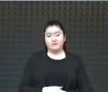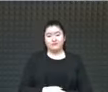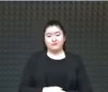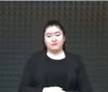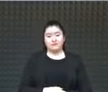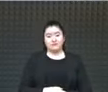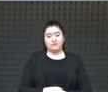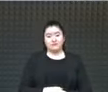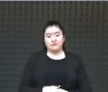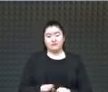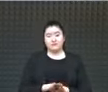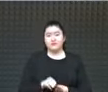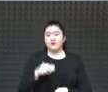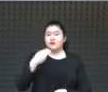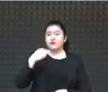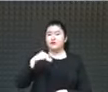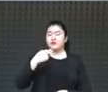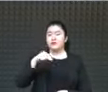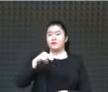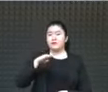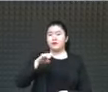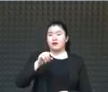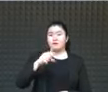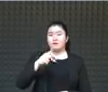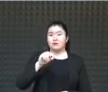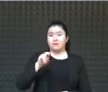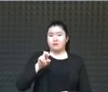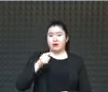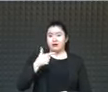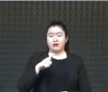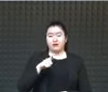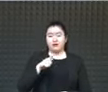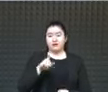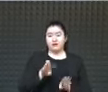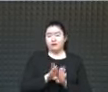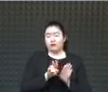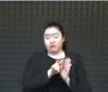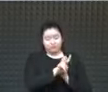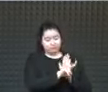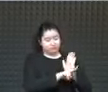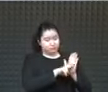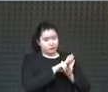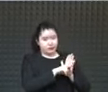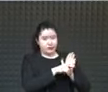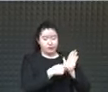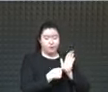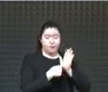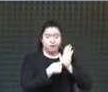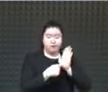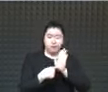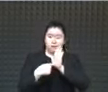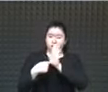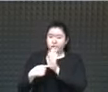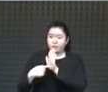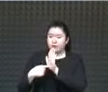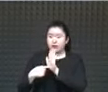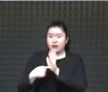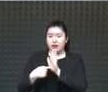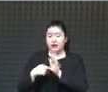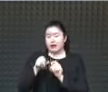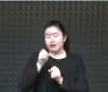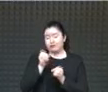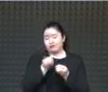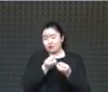un mapping, le llaman un video mapping, que va a estar durante varias